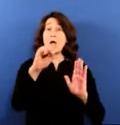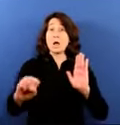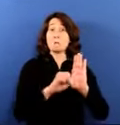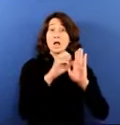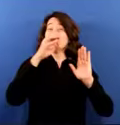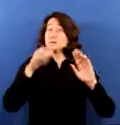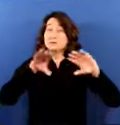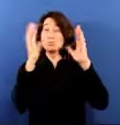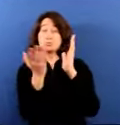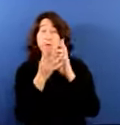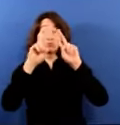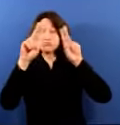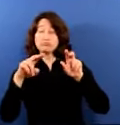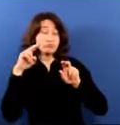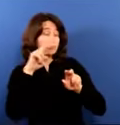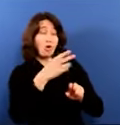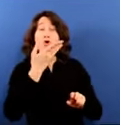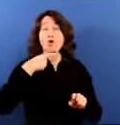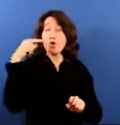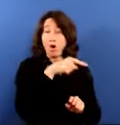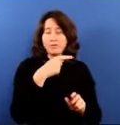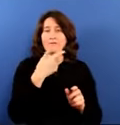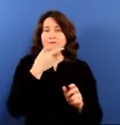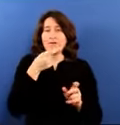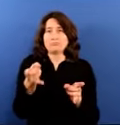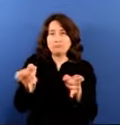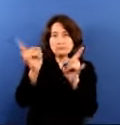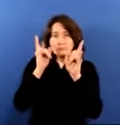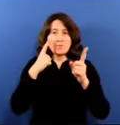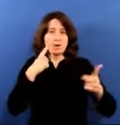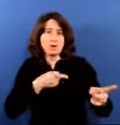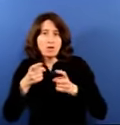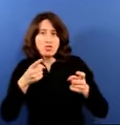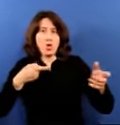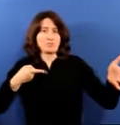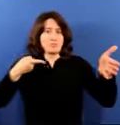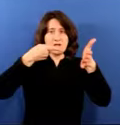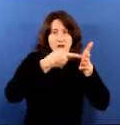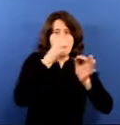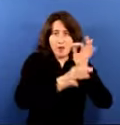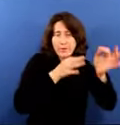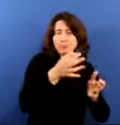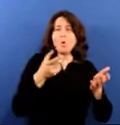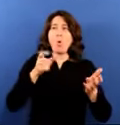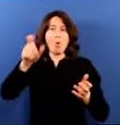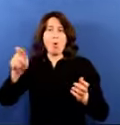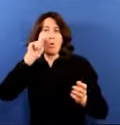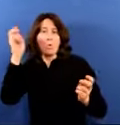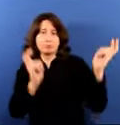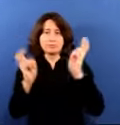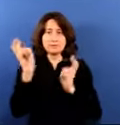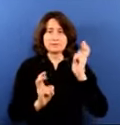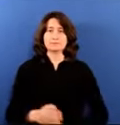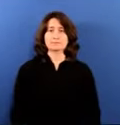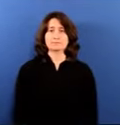Bilbao promueven esta iniciativa para mejorar el posicionamiento de la ciudad y el territorio, ganar competitividad, abrir nuevos mercados y